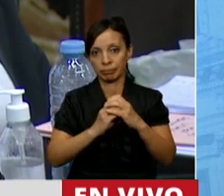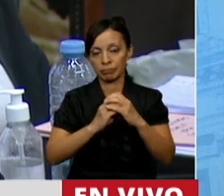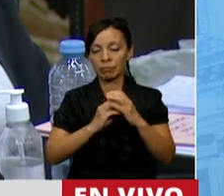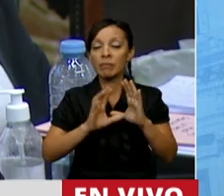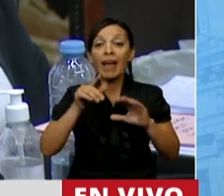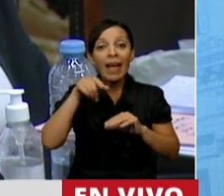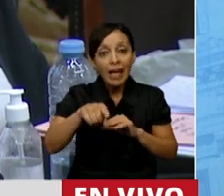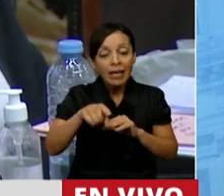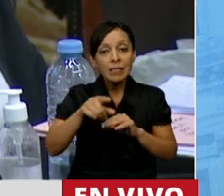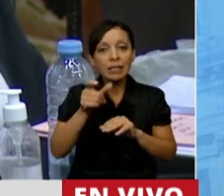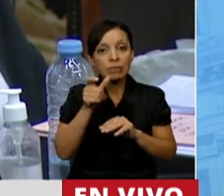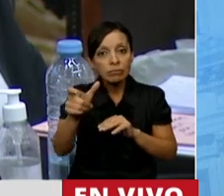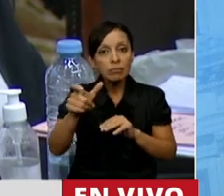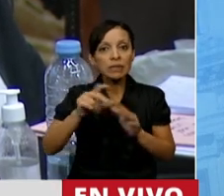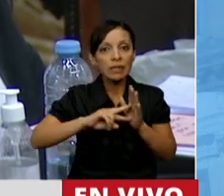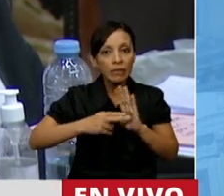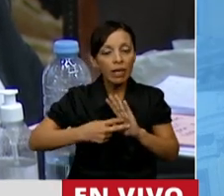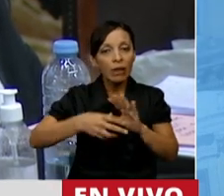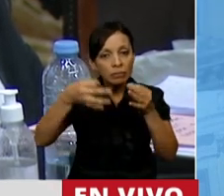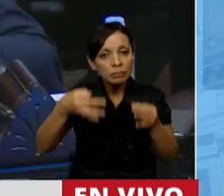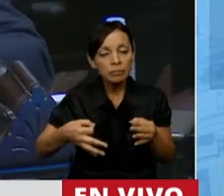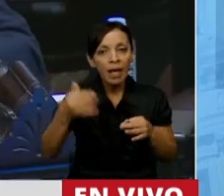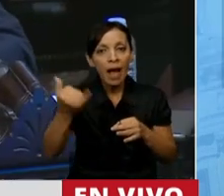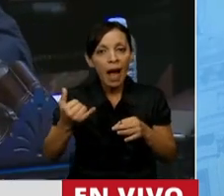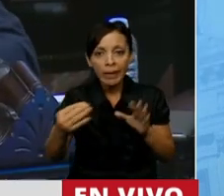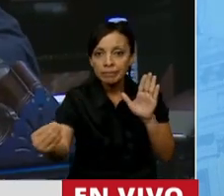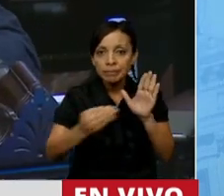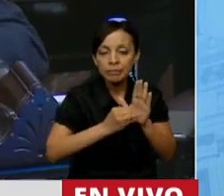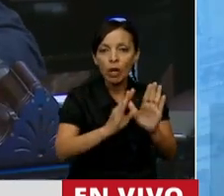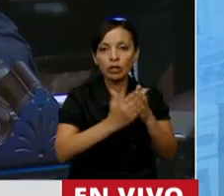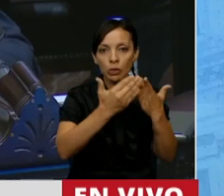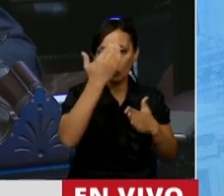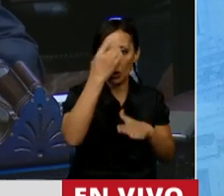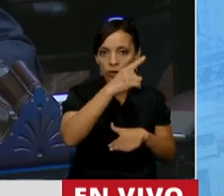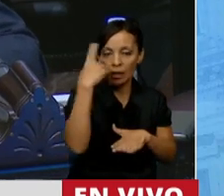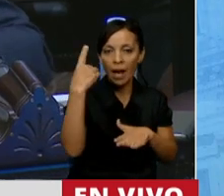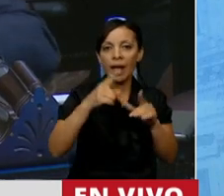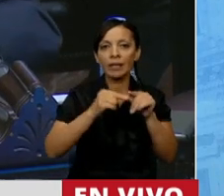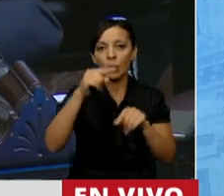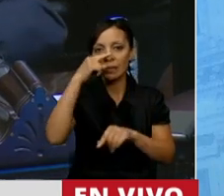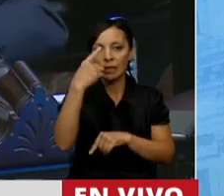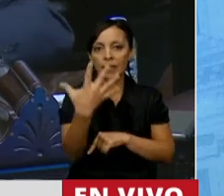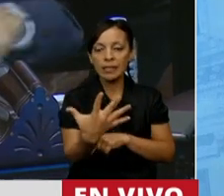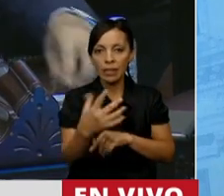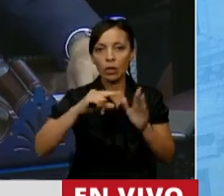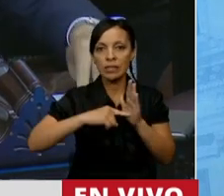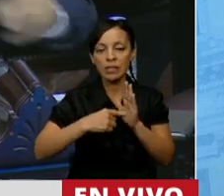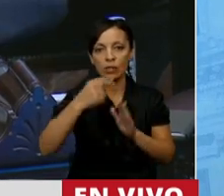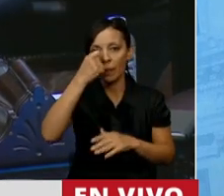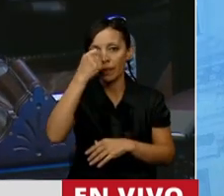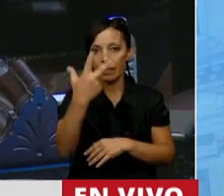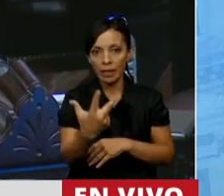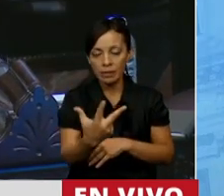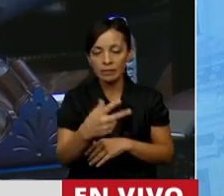concepto fundamental está instituido tanto en nuestra Constitución Nacional, en el artículo 75, inciso